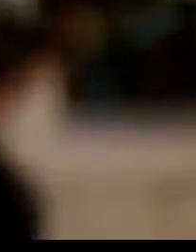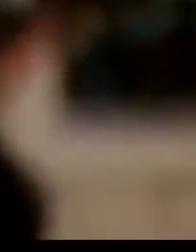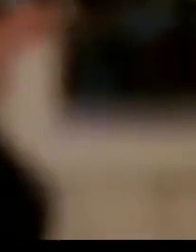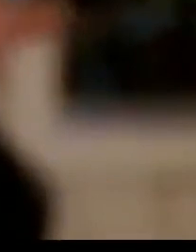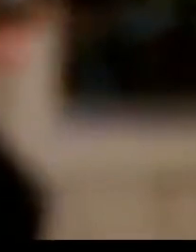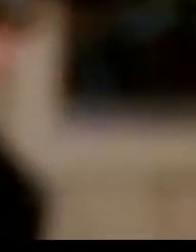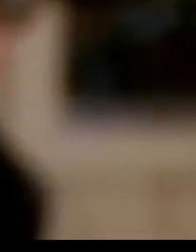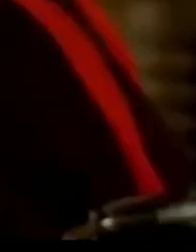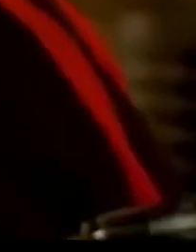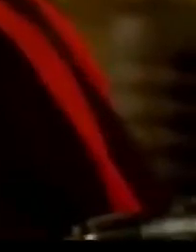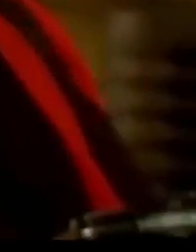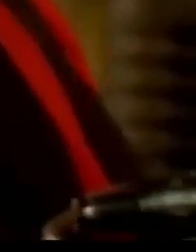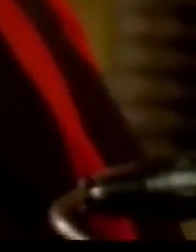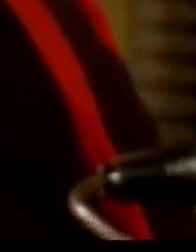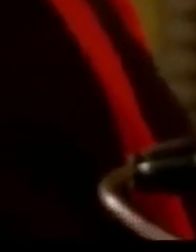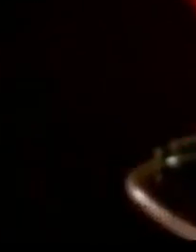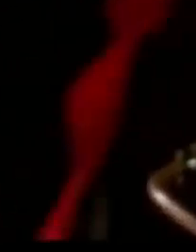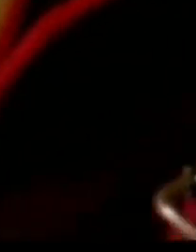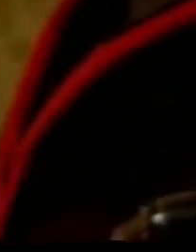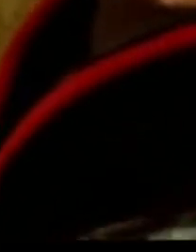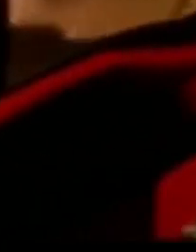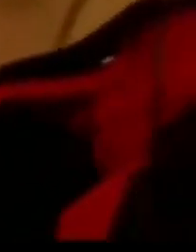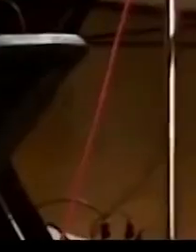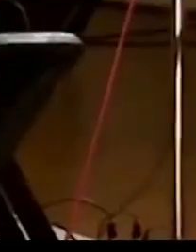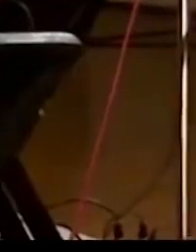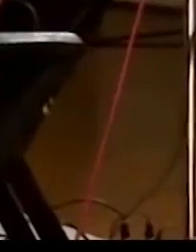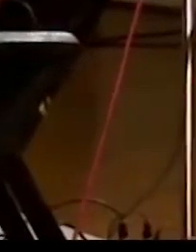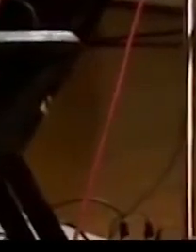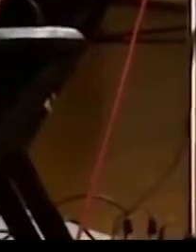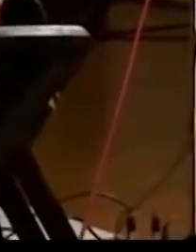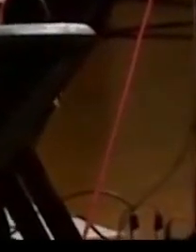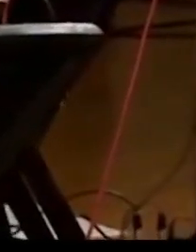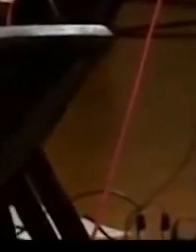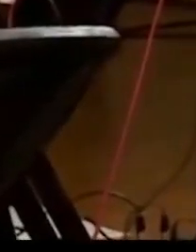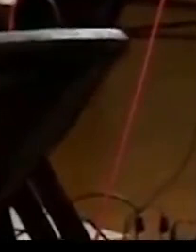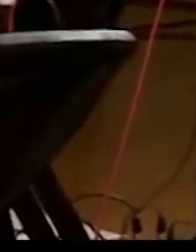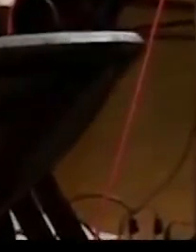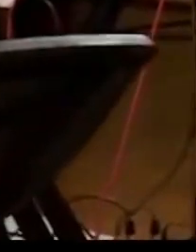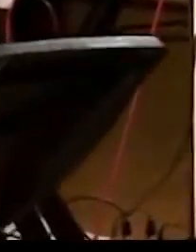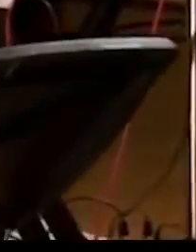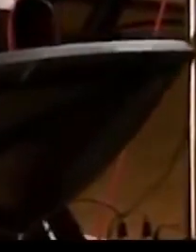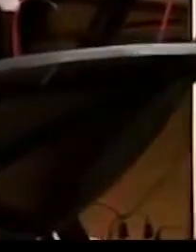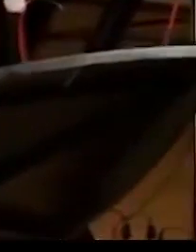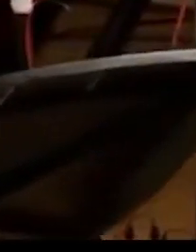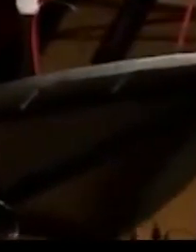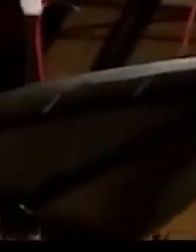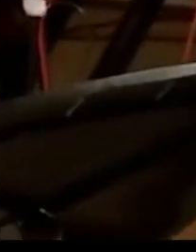Oh, ya no, no, no, no, no, no. Cuando tengas todo el mundo ya en